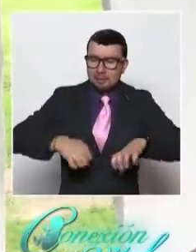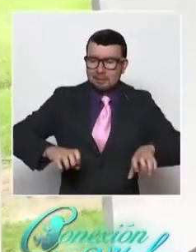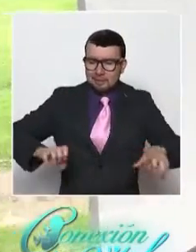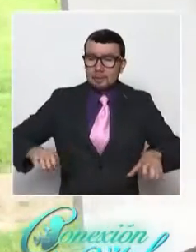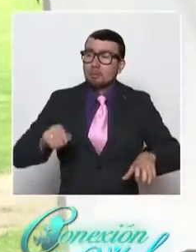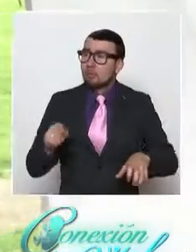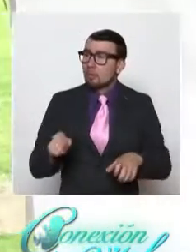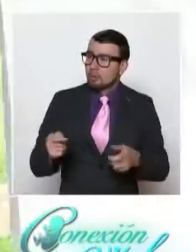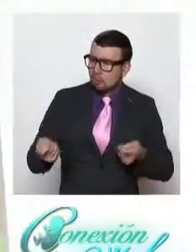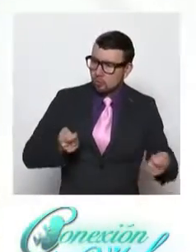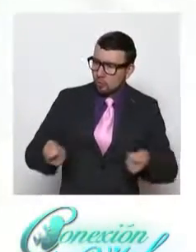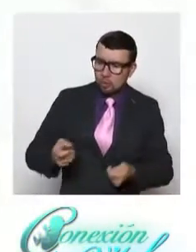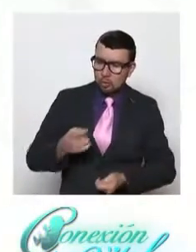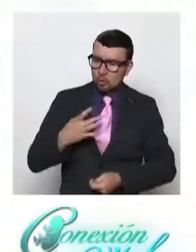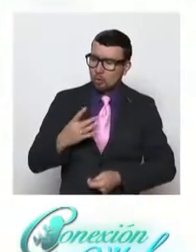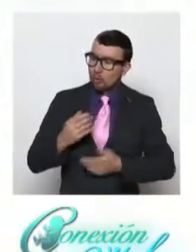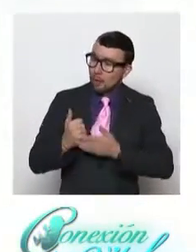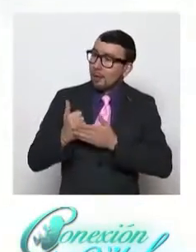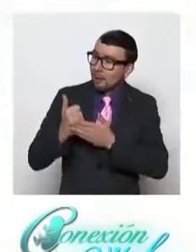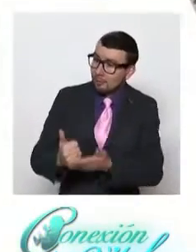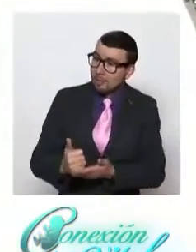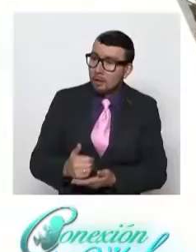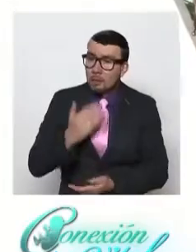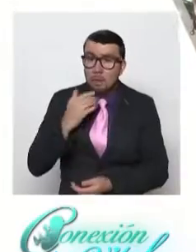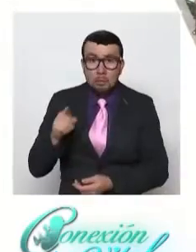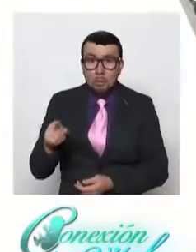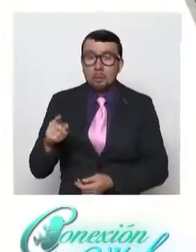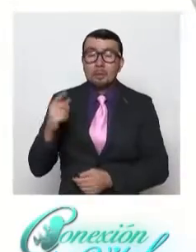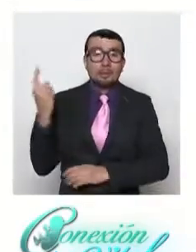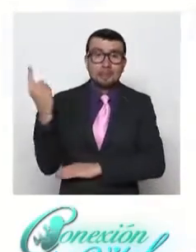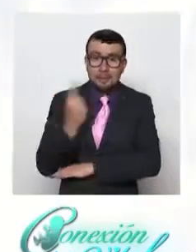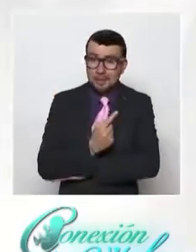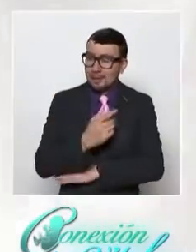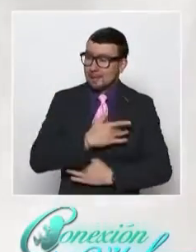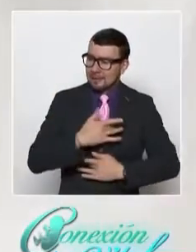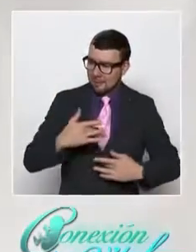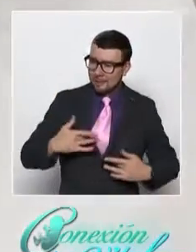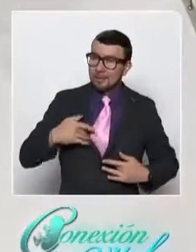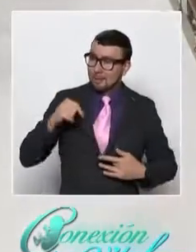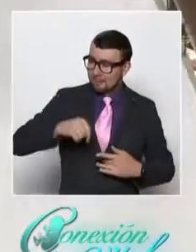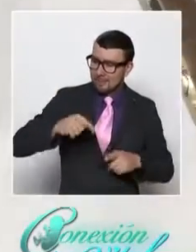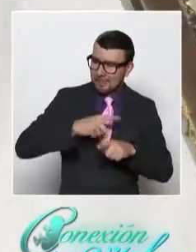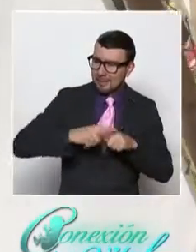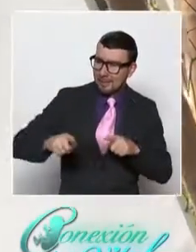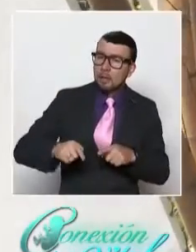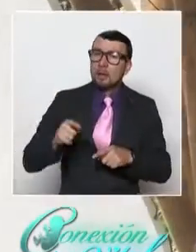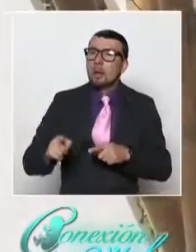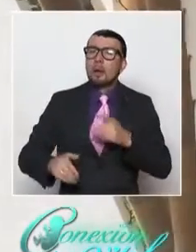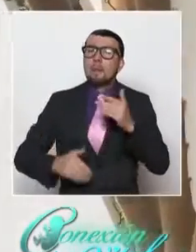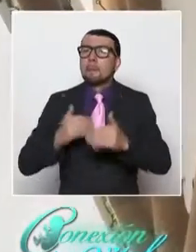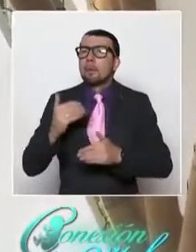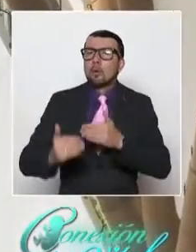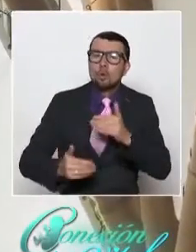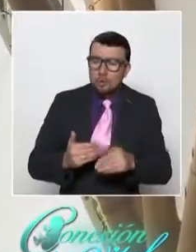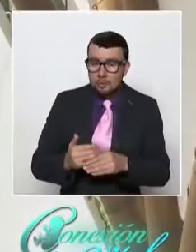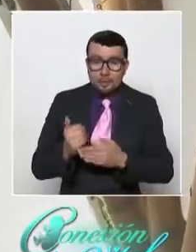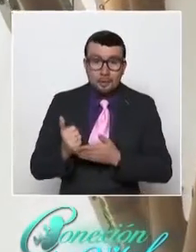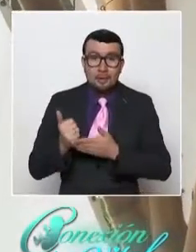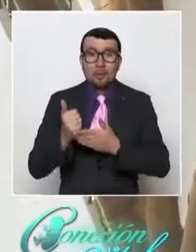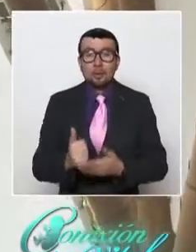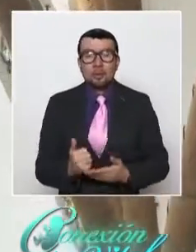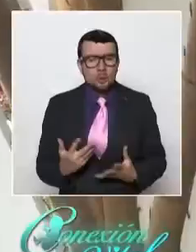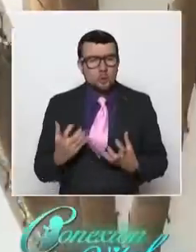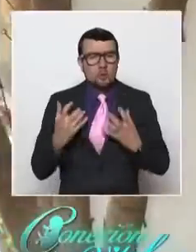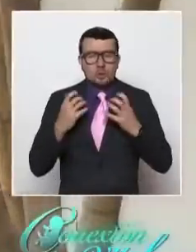dolor, donde se hace en el programa nuestro de Un Día para Tu Salud un proceso de masaje